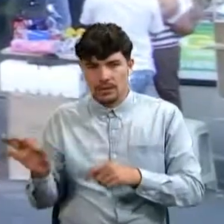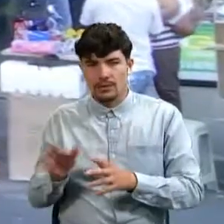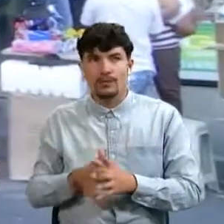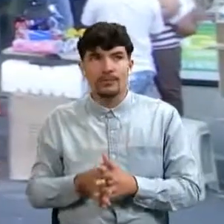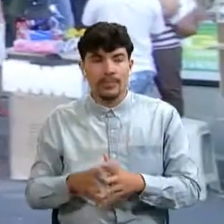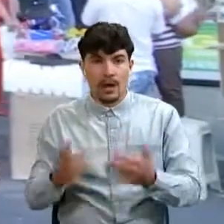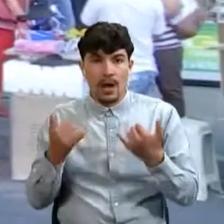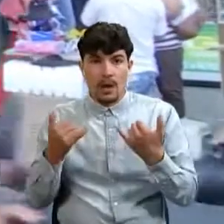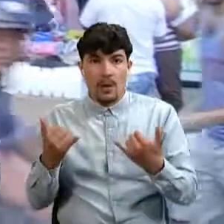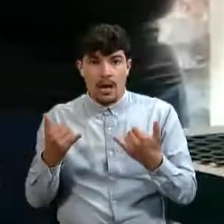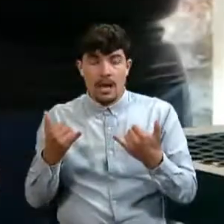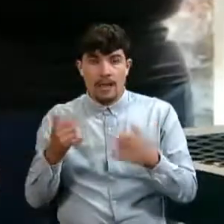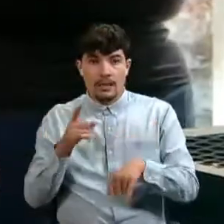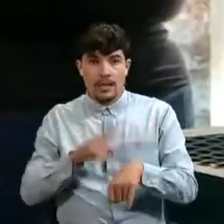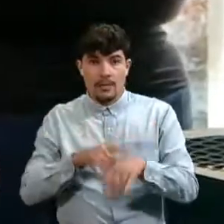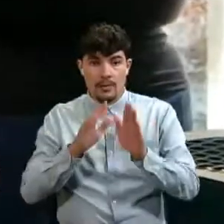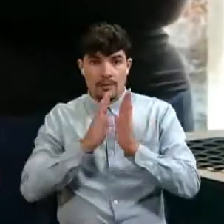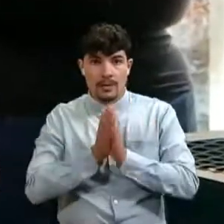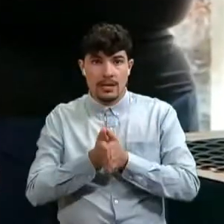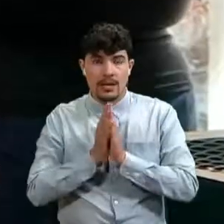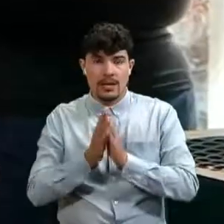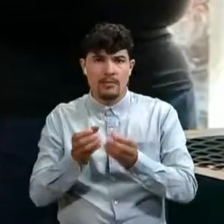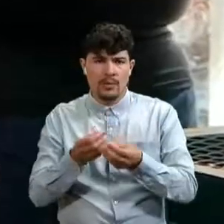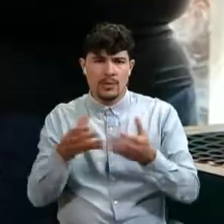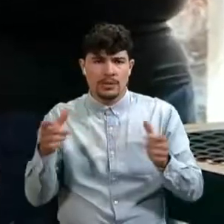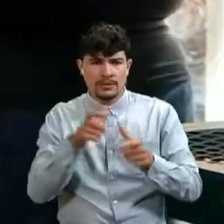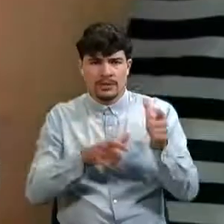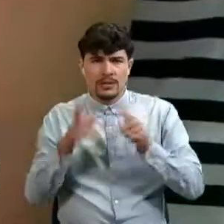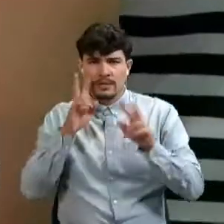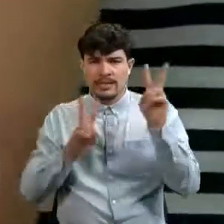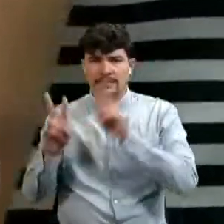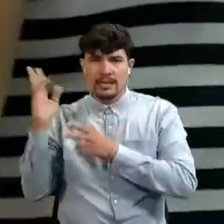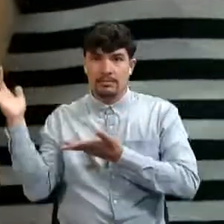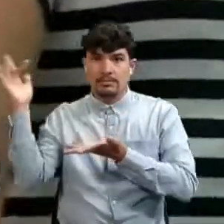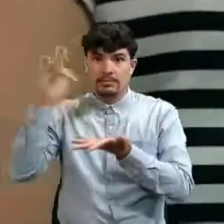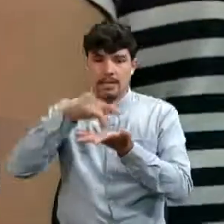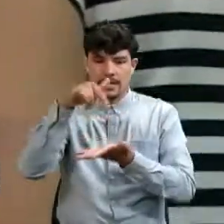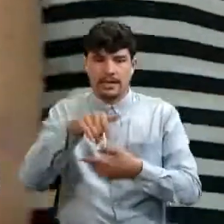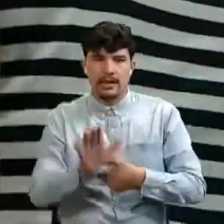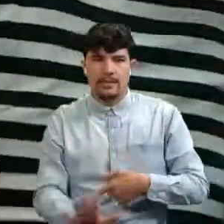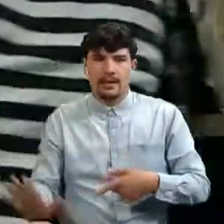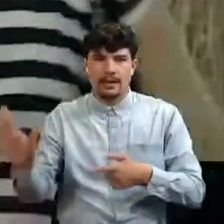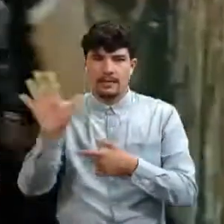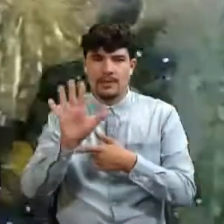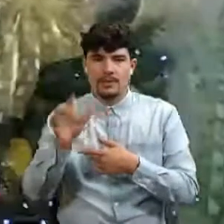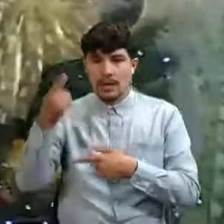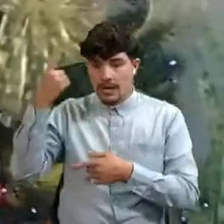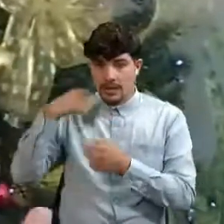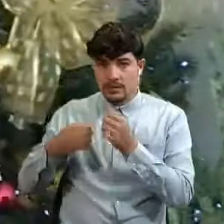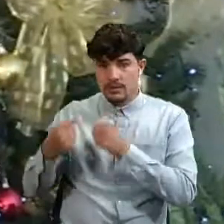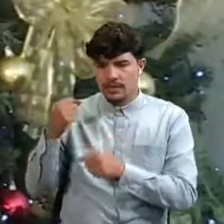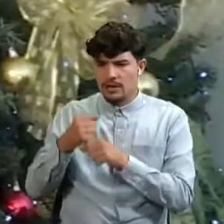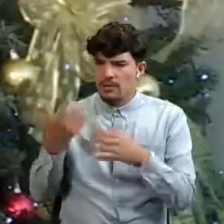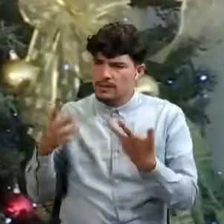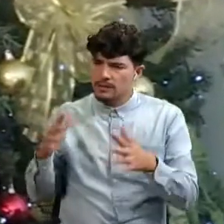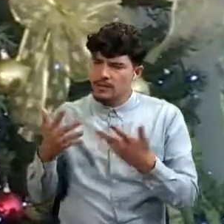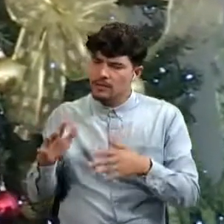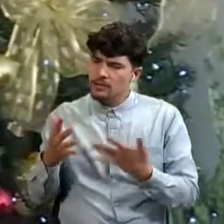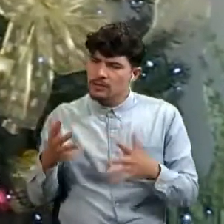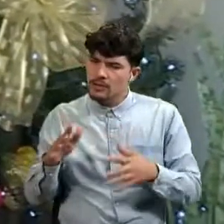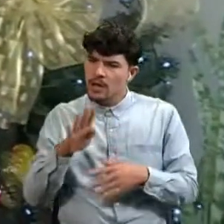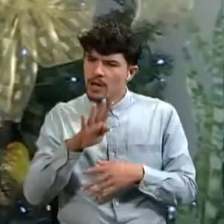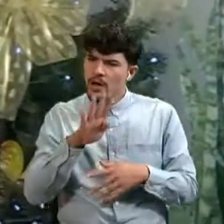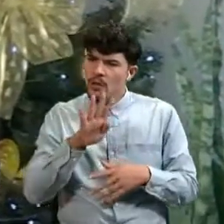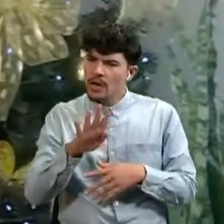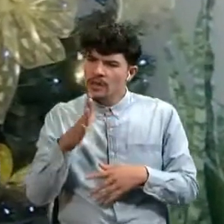se espera la visita de un gran número de personas al departamento lo que permita reactivar el comercio el año pasado más o menos estábamos alrededor de